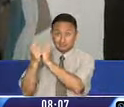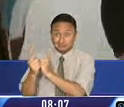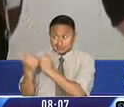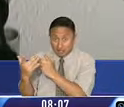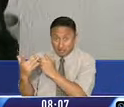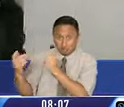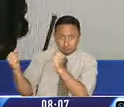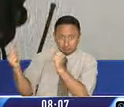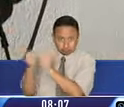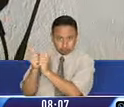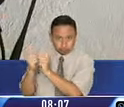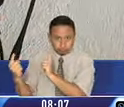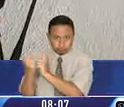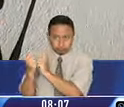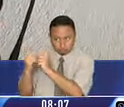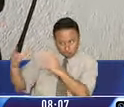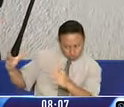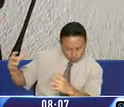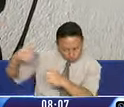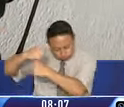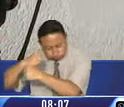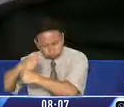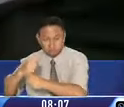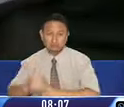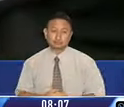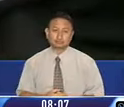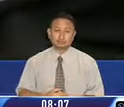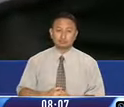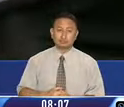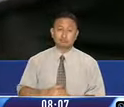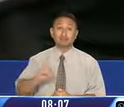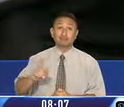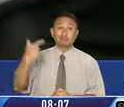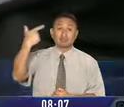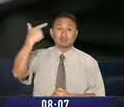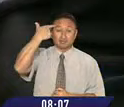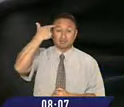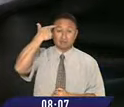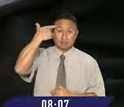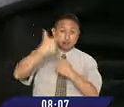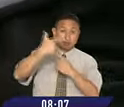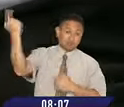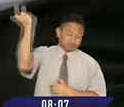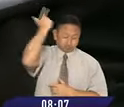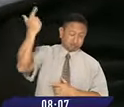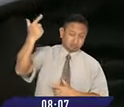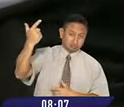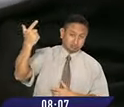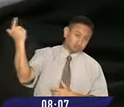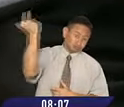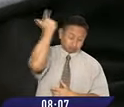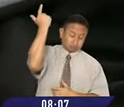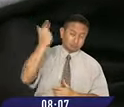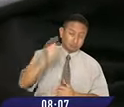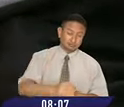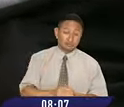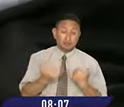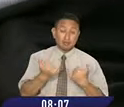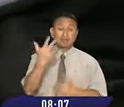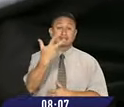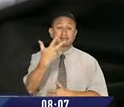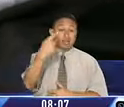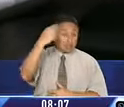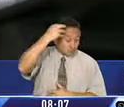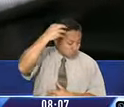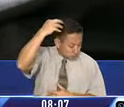la oportunidad se abalanzó sobre el sujeto. Él estaba apuntando a mi cabeza, me daba golpes con el arma en la cabeza,